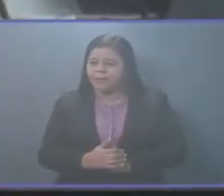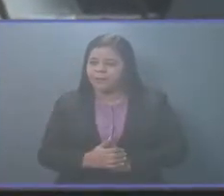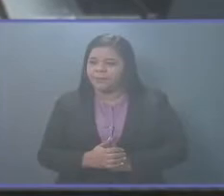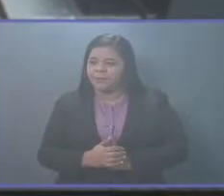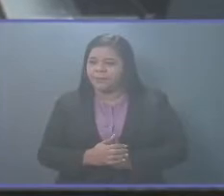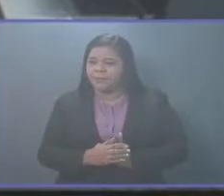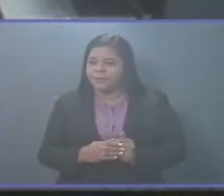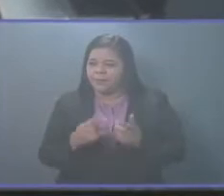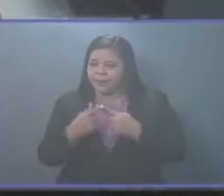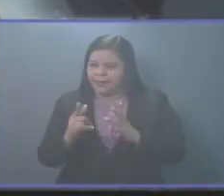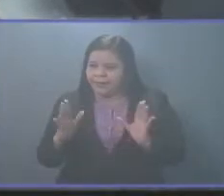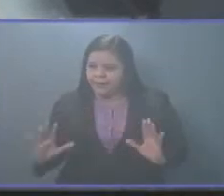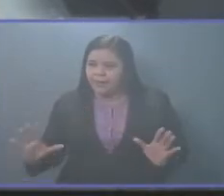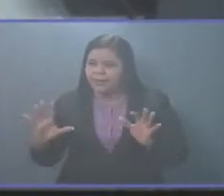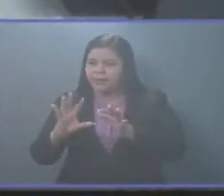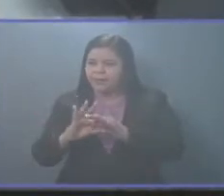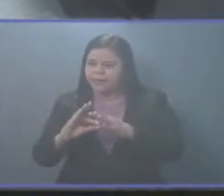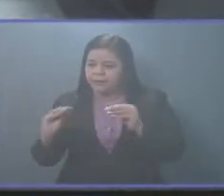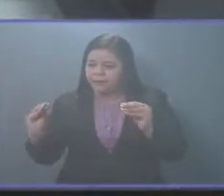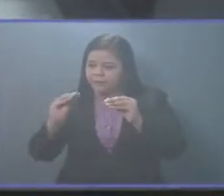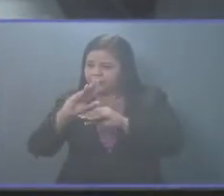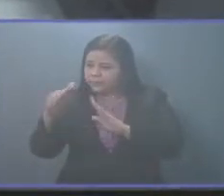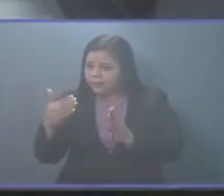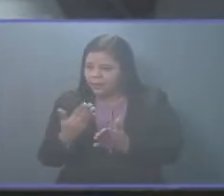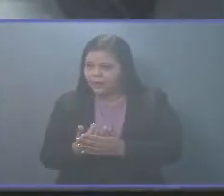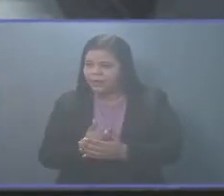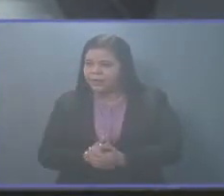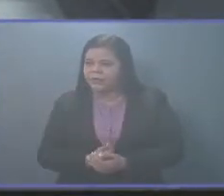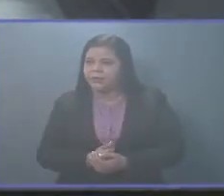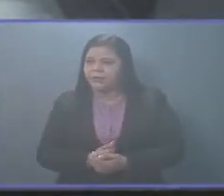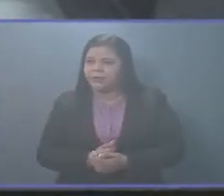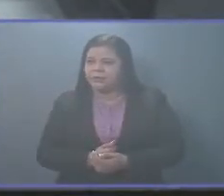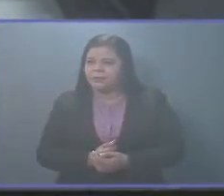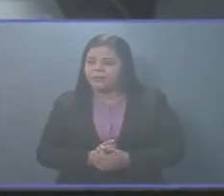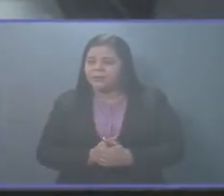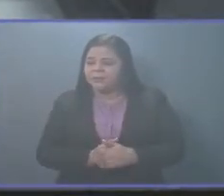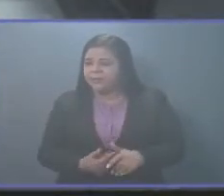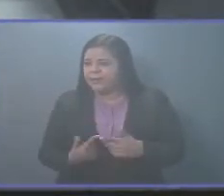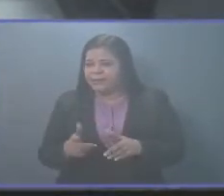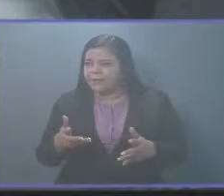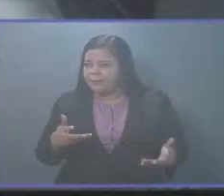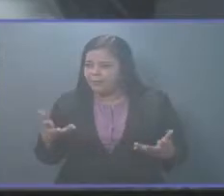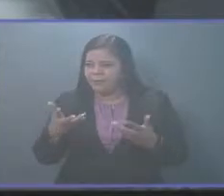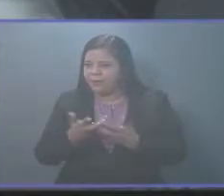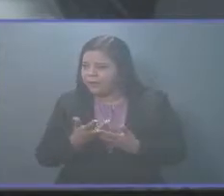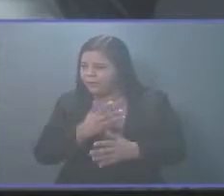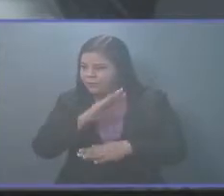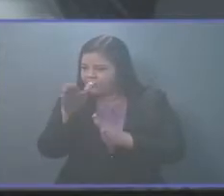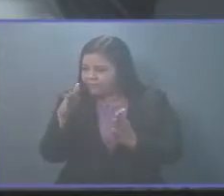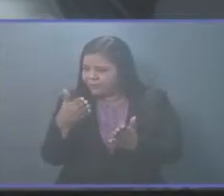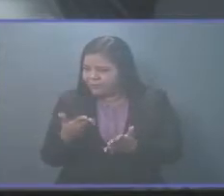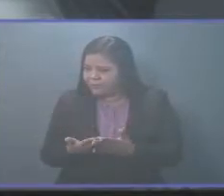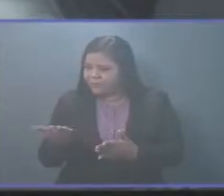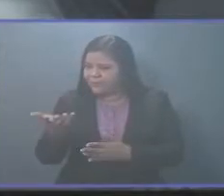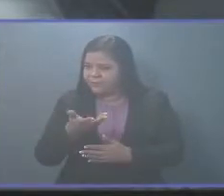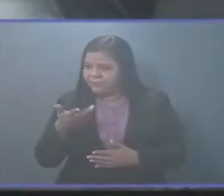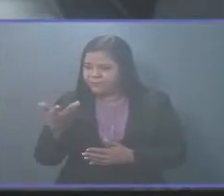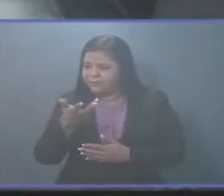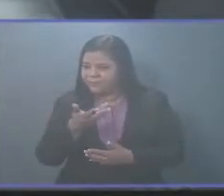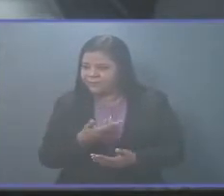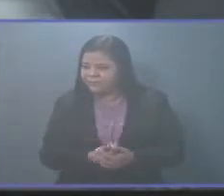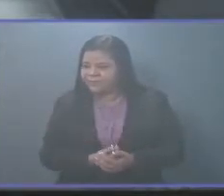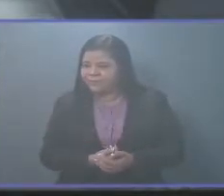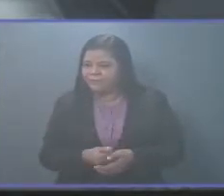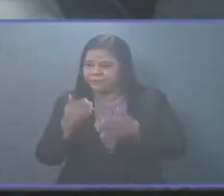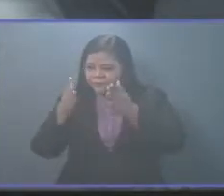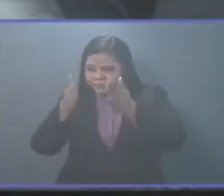tenido 999.3 millones de dólares. De estos, en su mayoría, han estado relacionados para atender